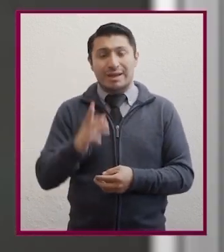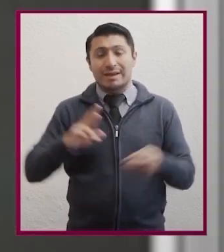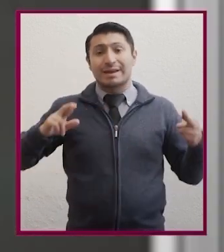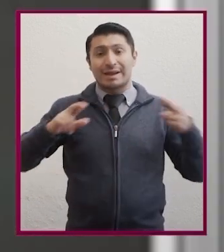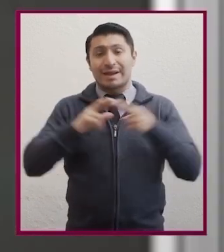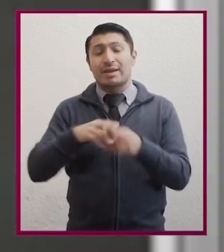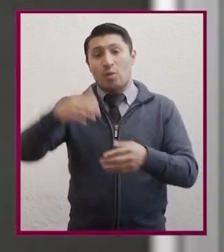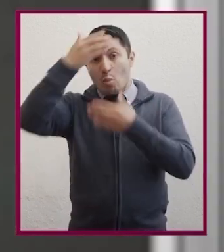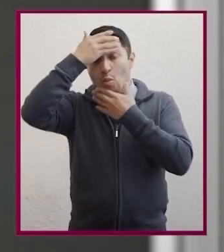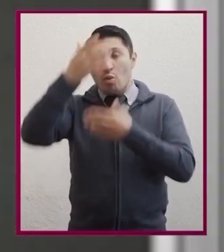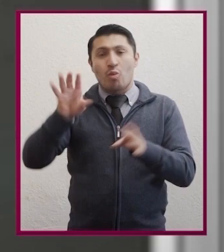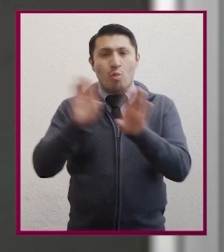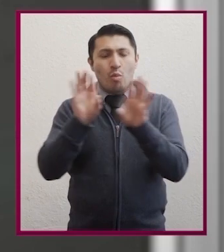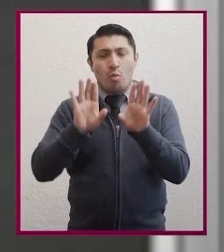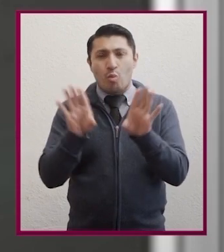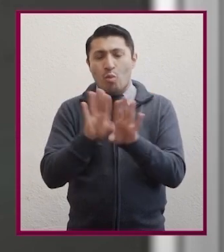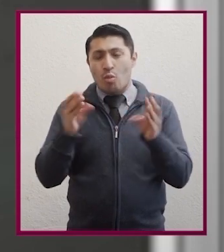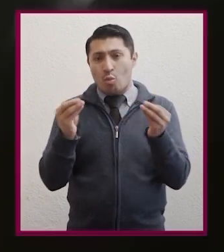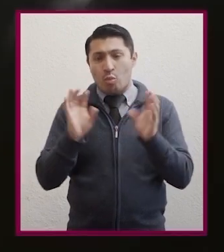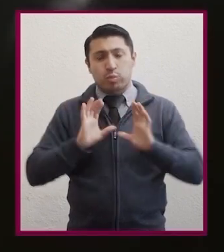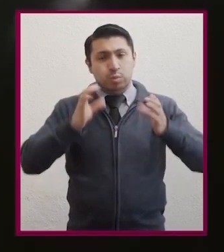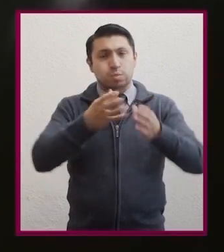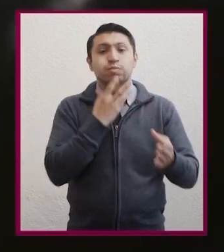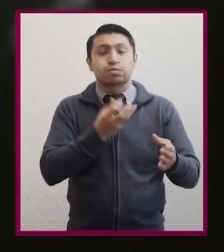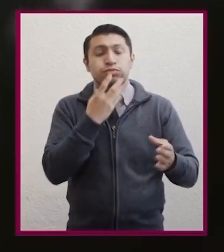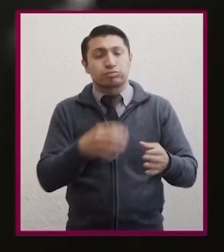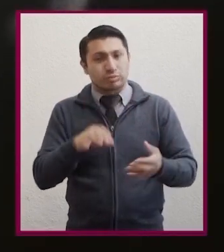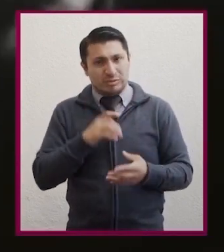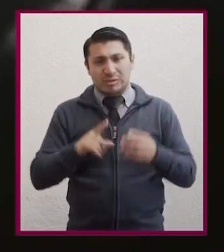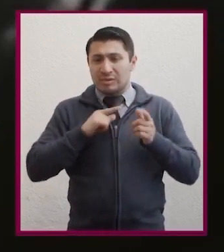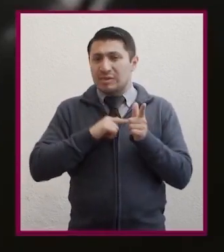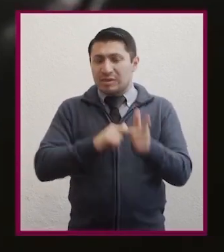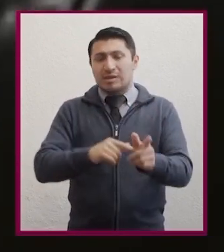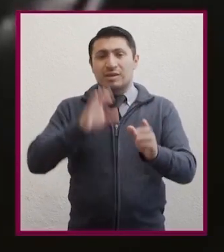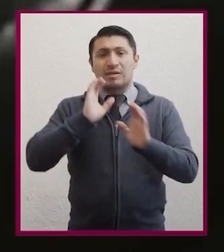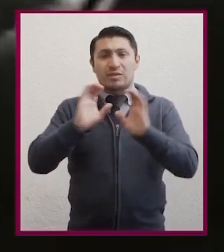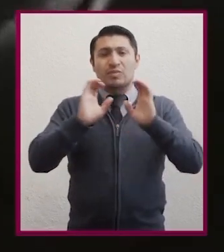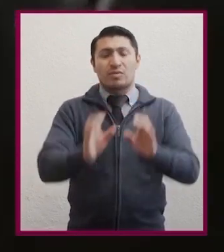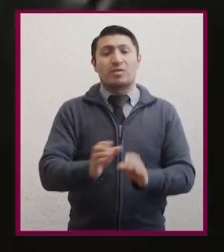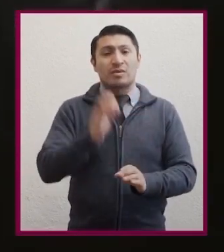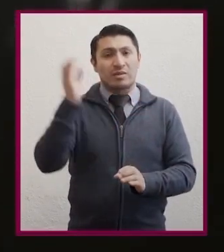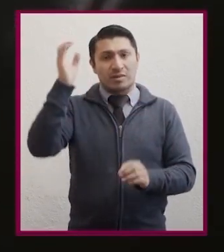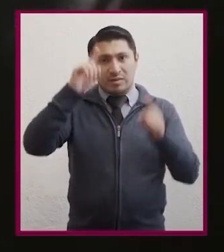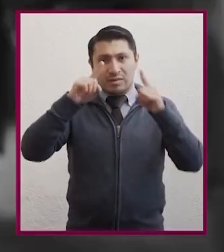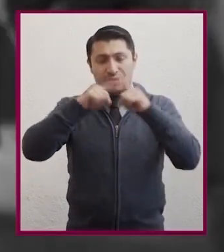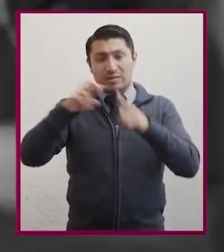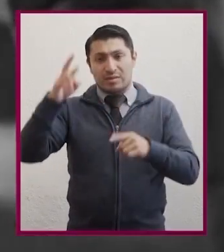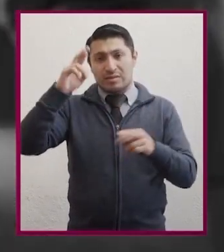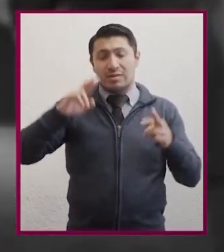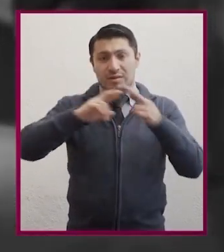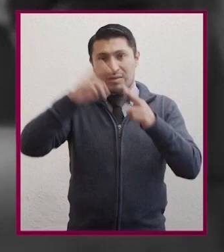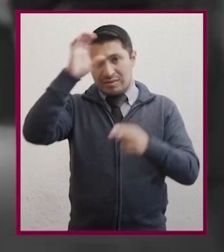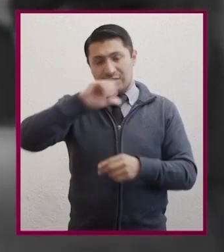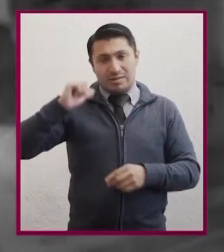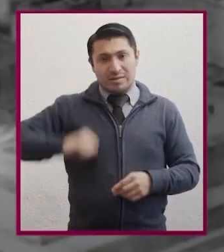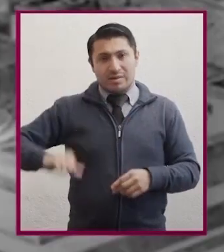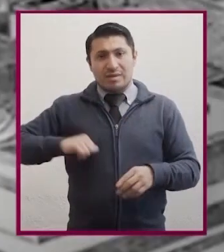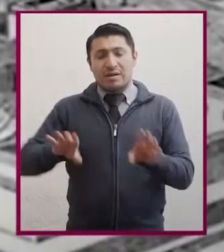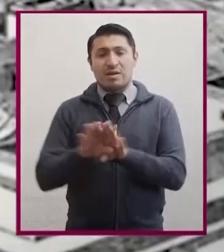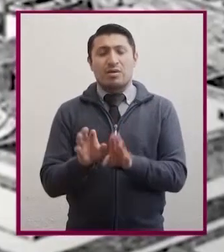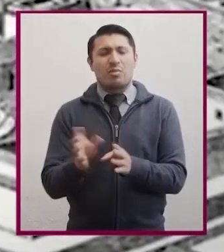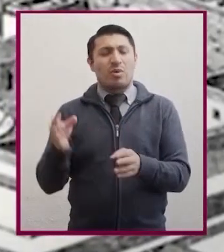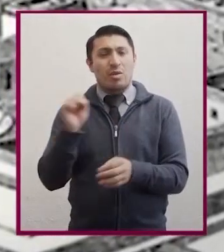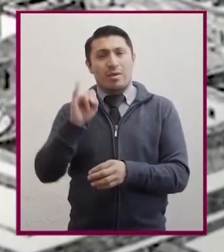musulmana. Como muchas comunidades judías habían conservado su antigua religión y las raíces de esta se encontraban en el Medio Oriente,